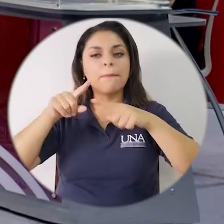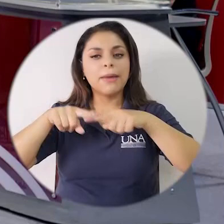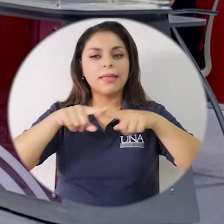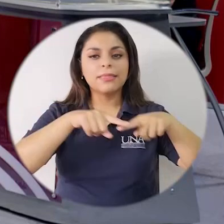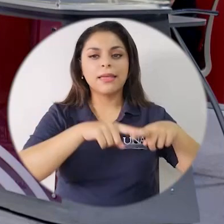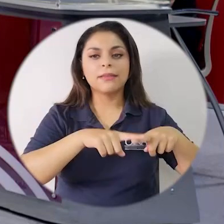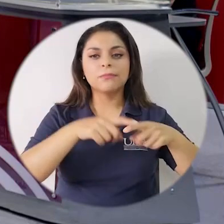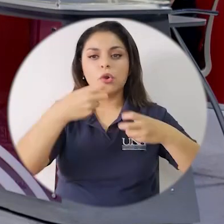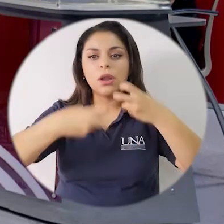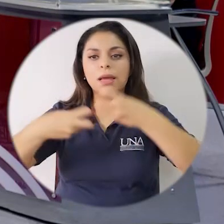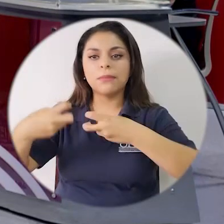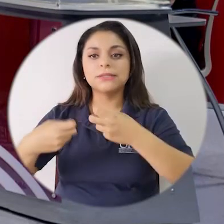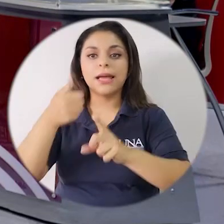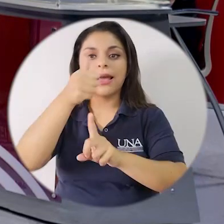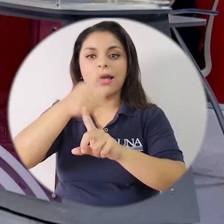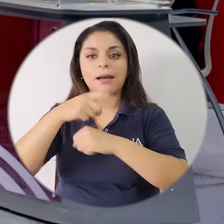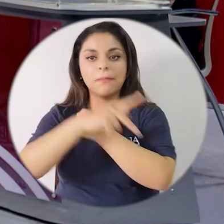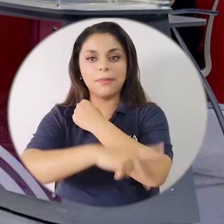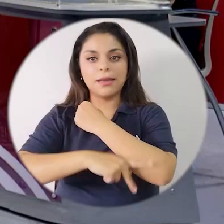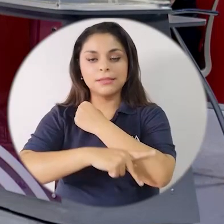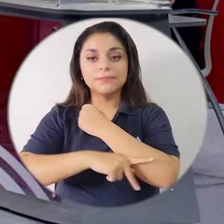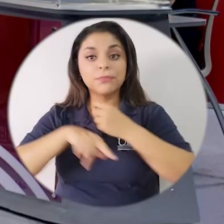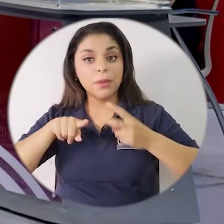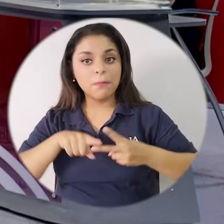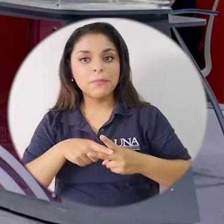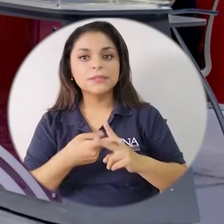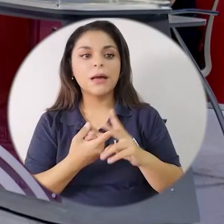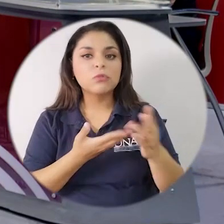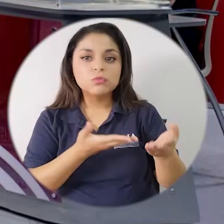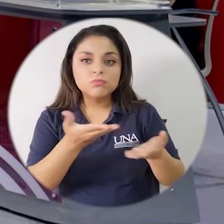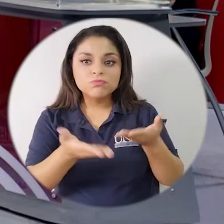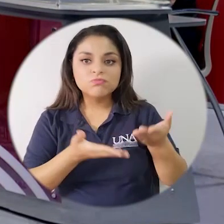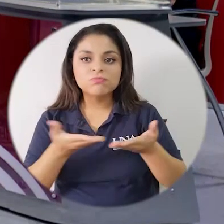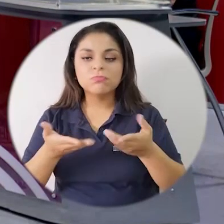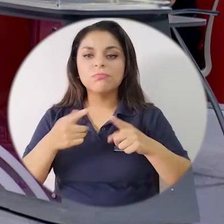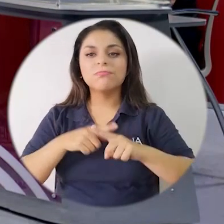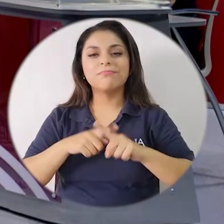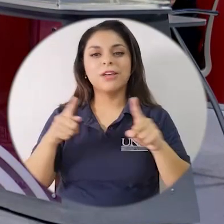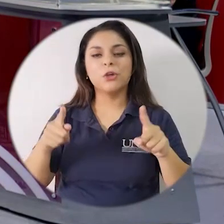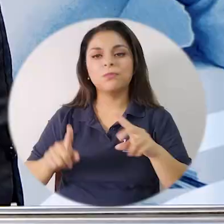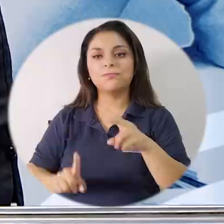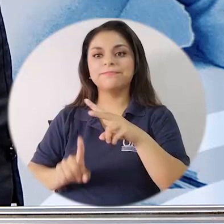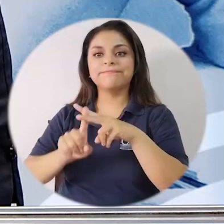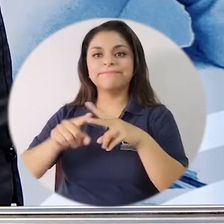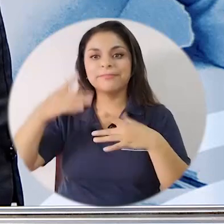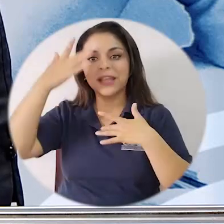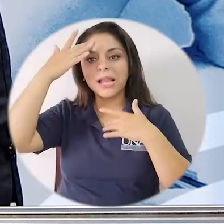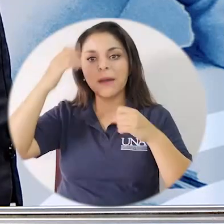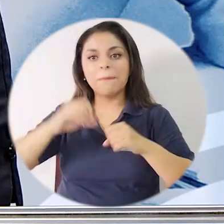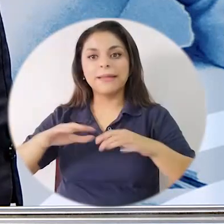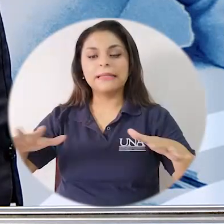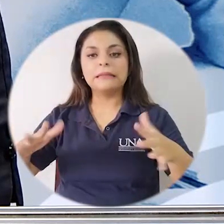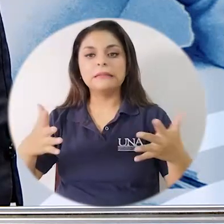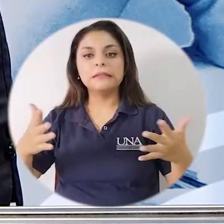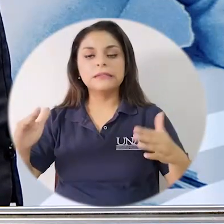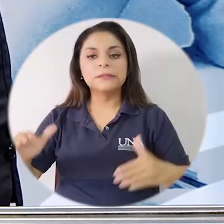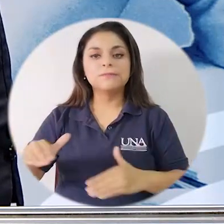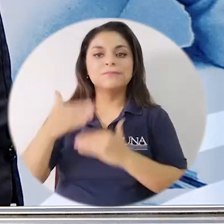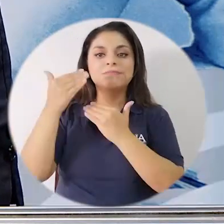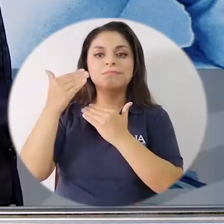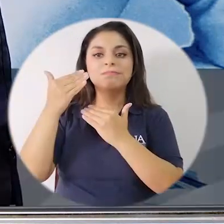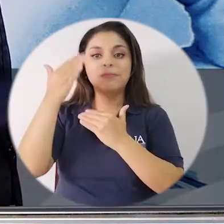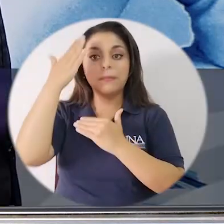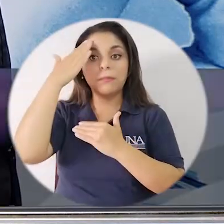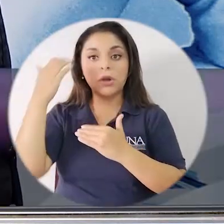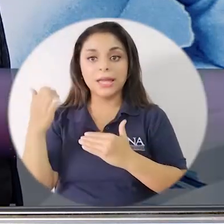país. Iniciamos intervenciones, no obstante, la pandemia vino a limitarnos, debido a que,